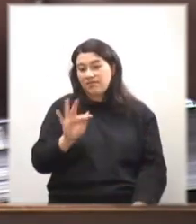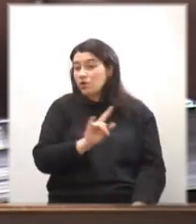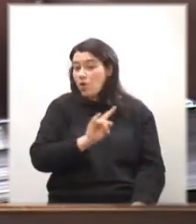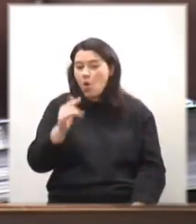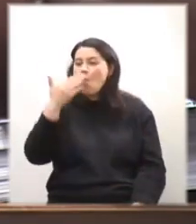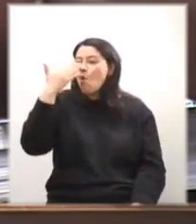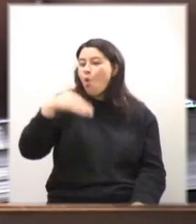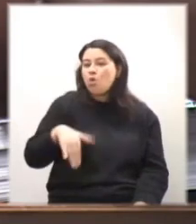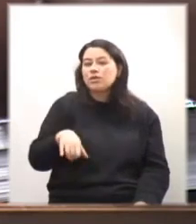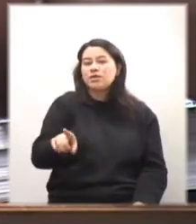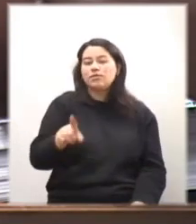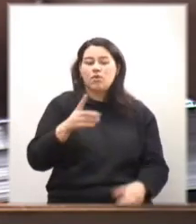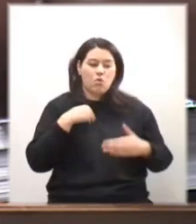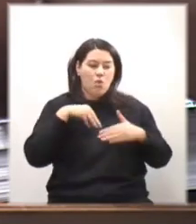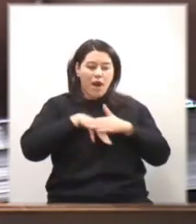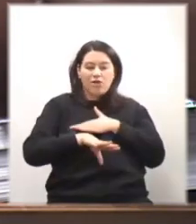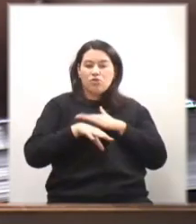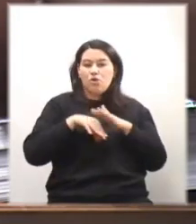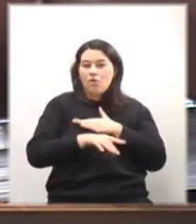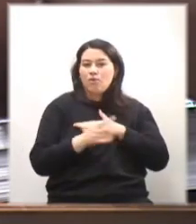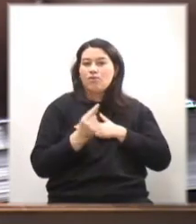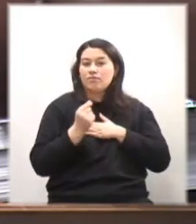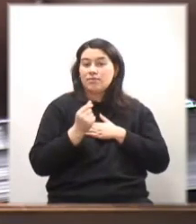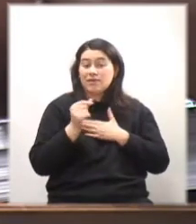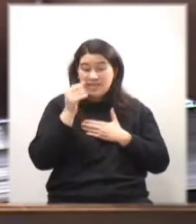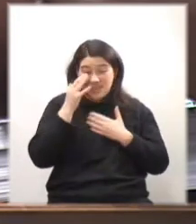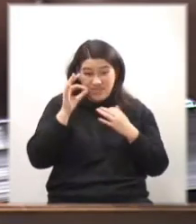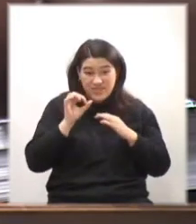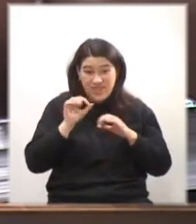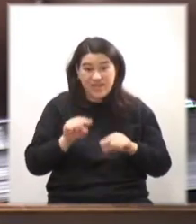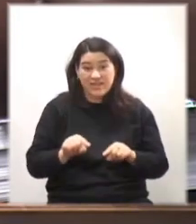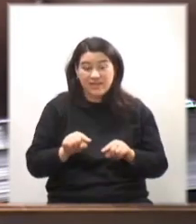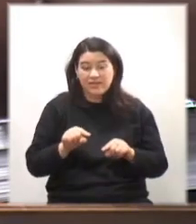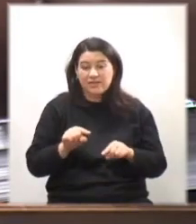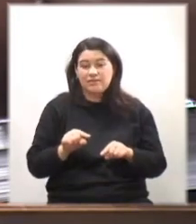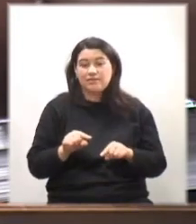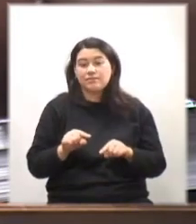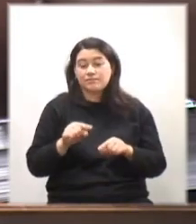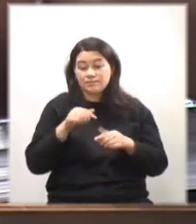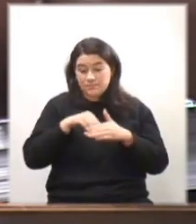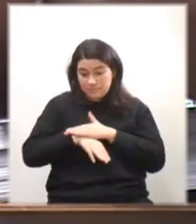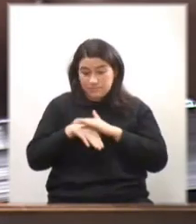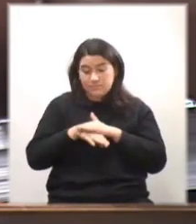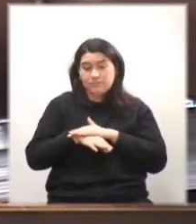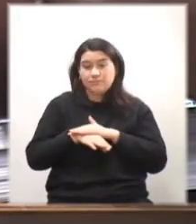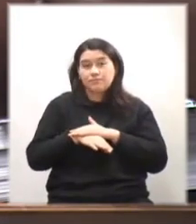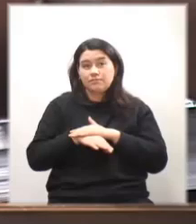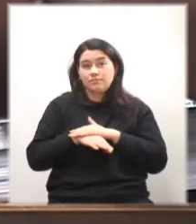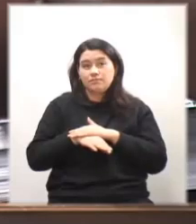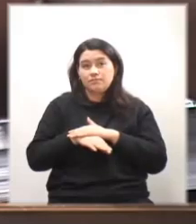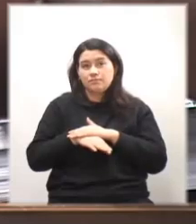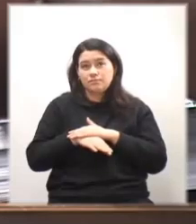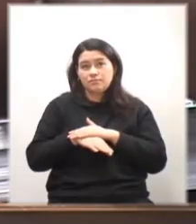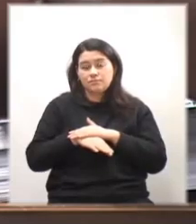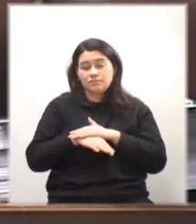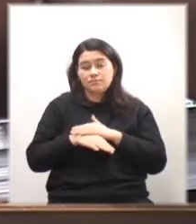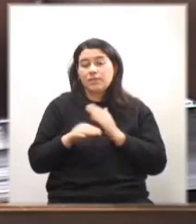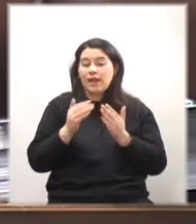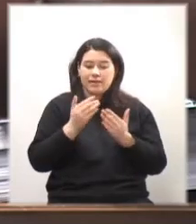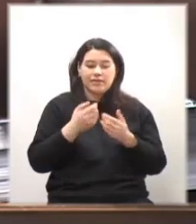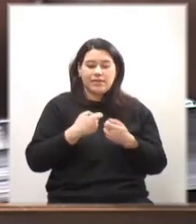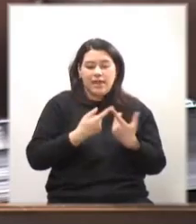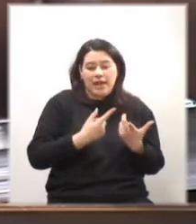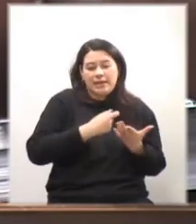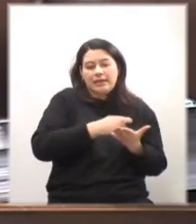que este último conservó los fondos. Es justamente desde estos fondos retenidos que se sacan